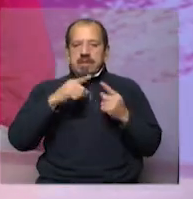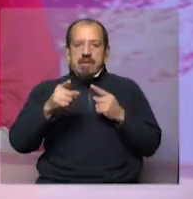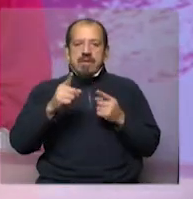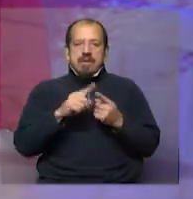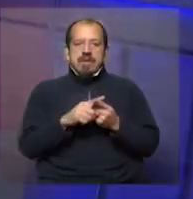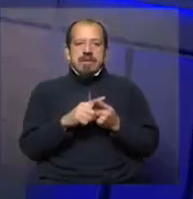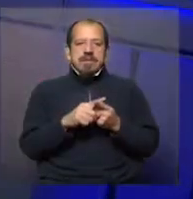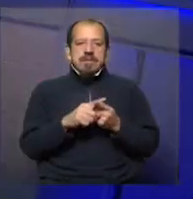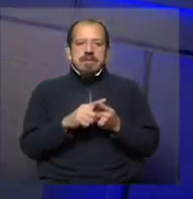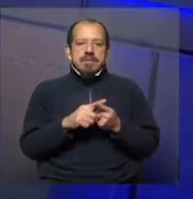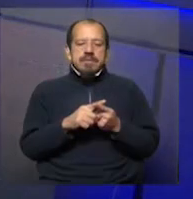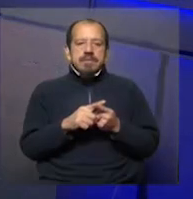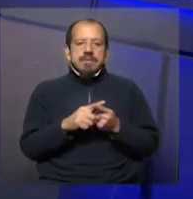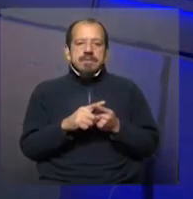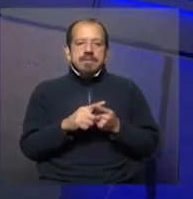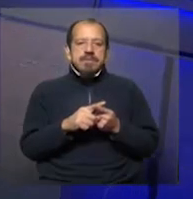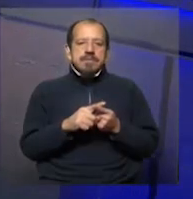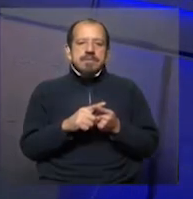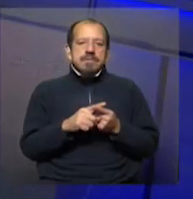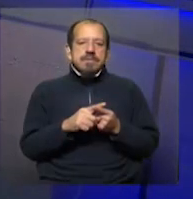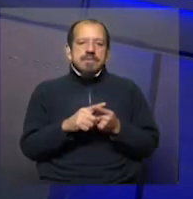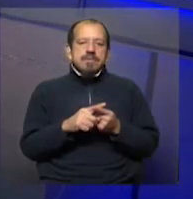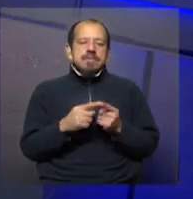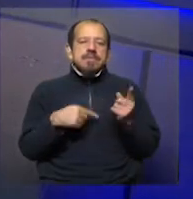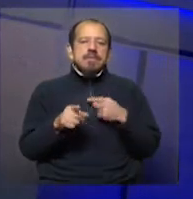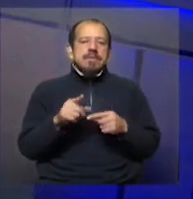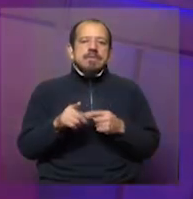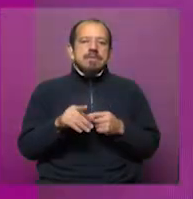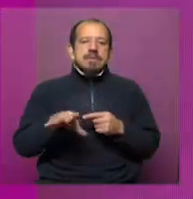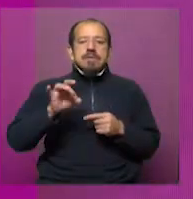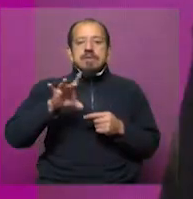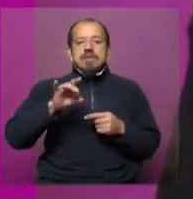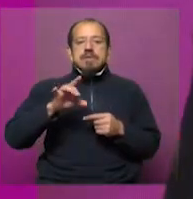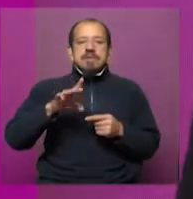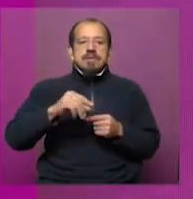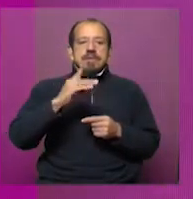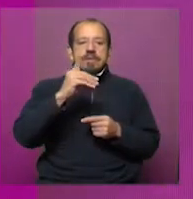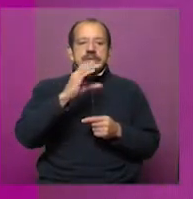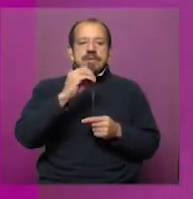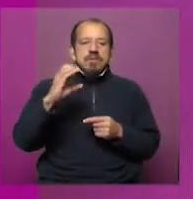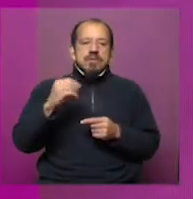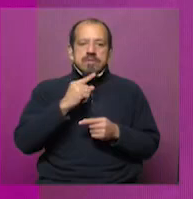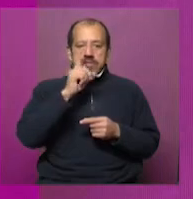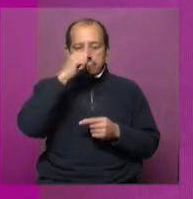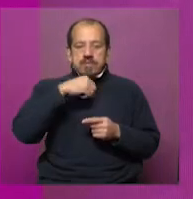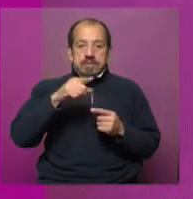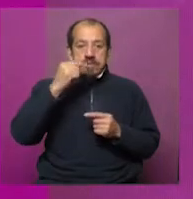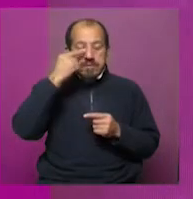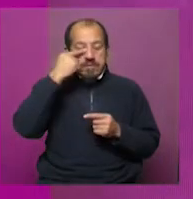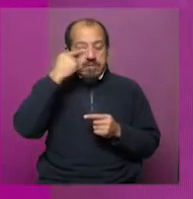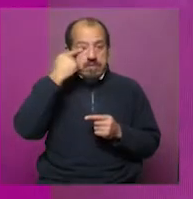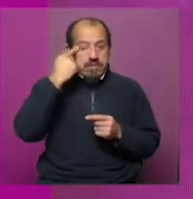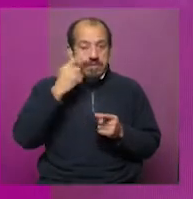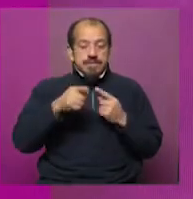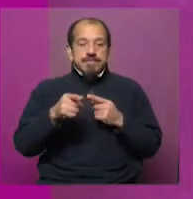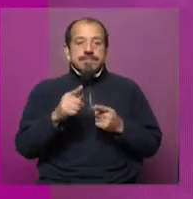prensa de que este, que es la decimoquinta edición de Doc Montevideo, va a ser, digamos, la última